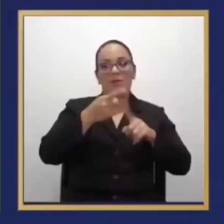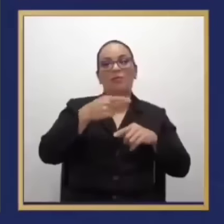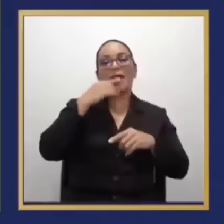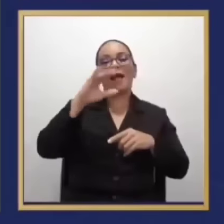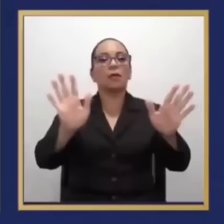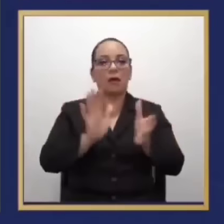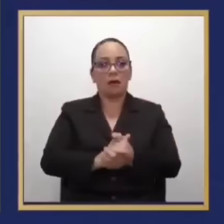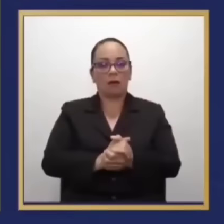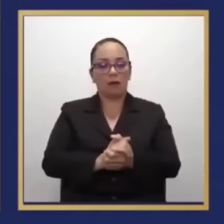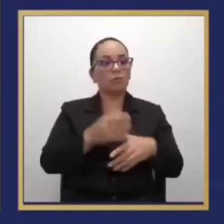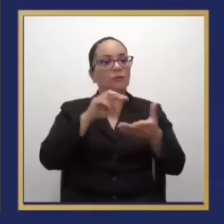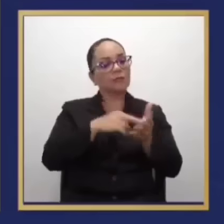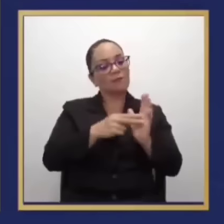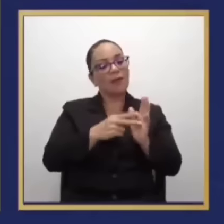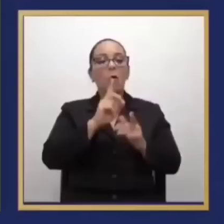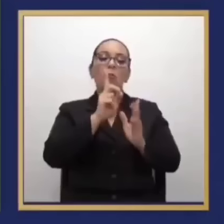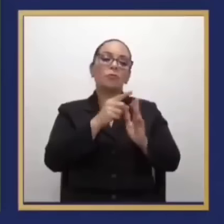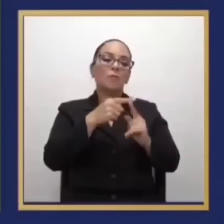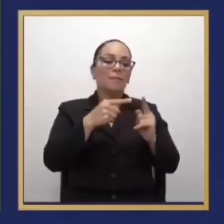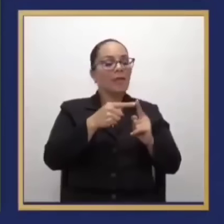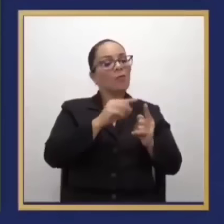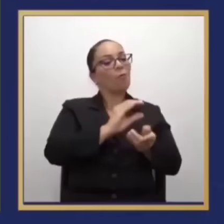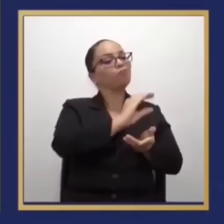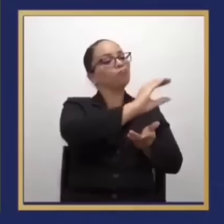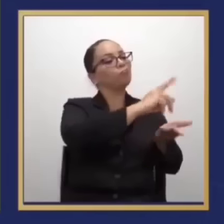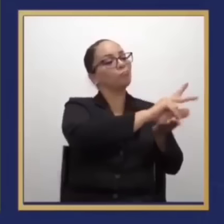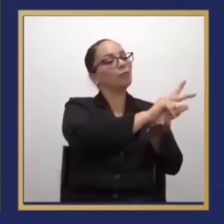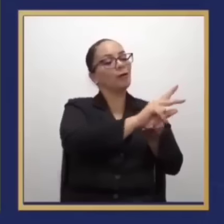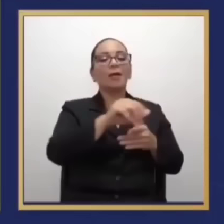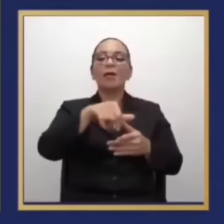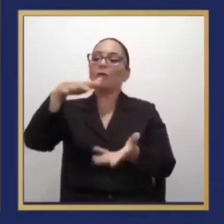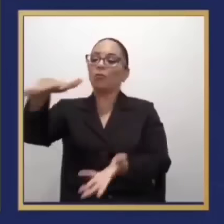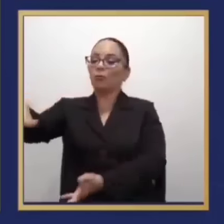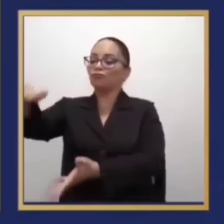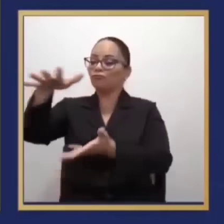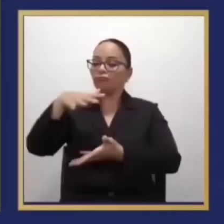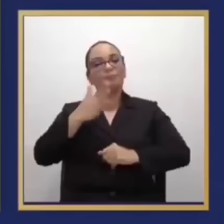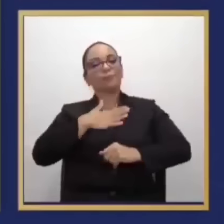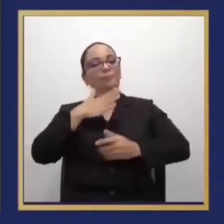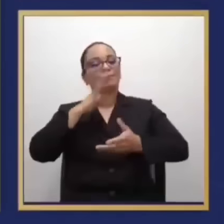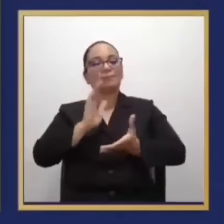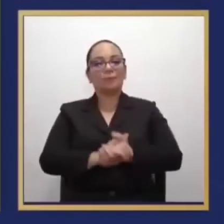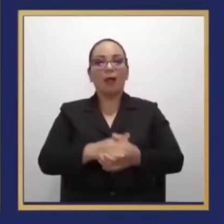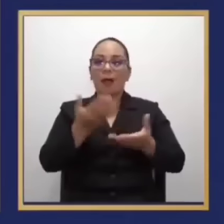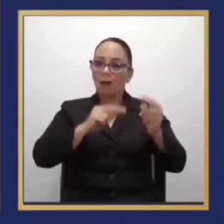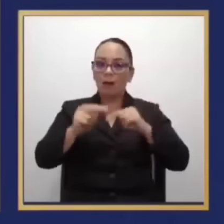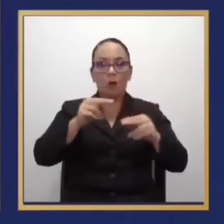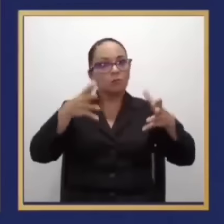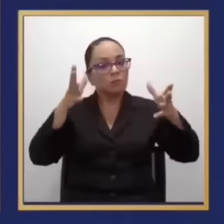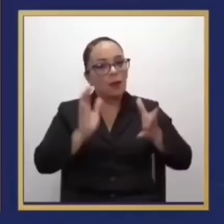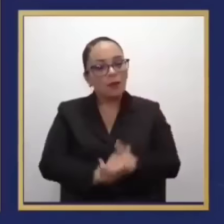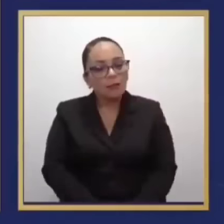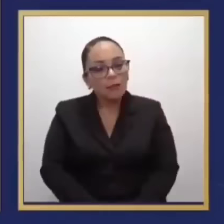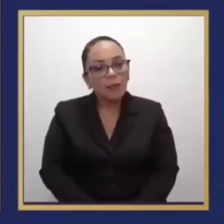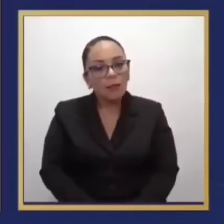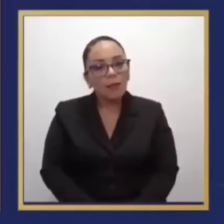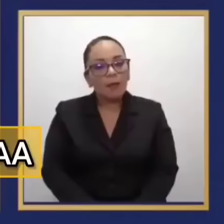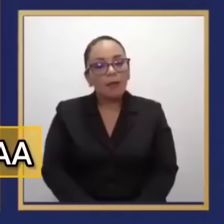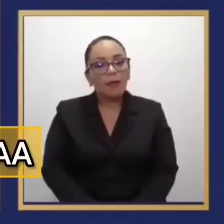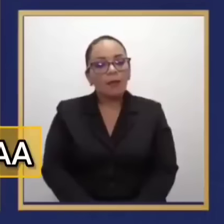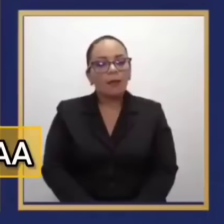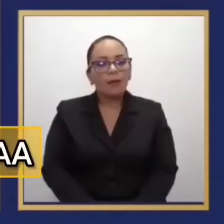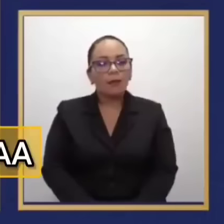año pa' mí o pa' yo. Debe hacerlo. De vaya negocio. Así, vamos a ver. O sea,